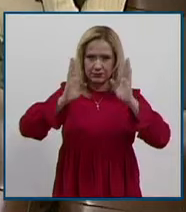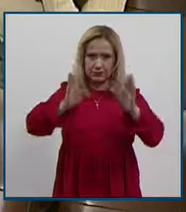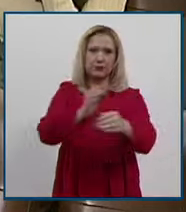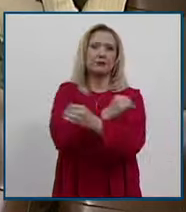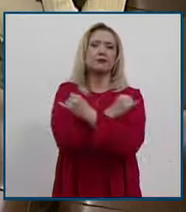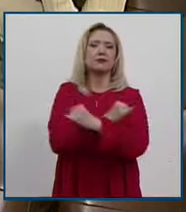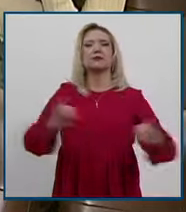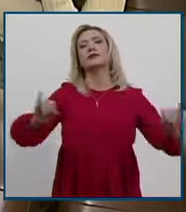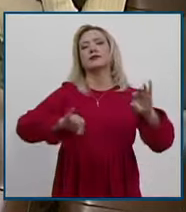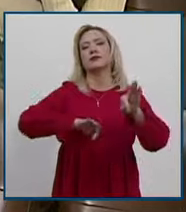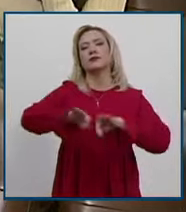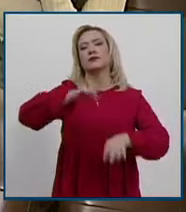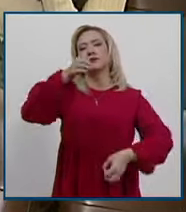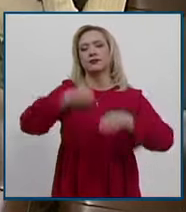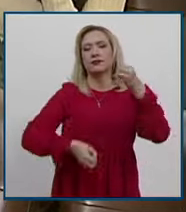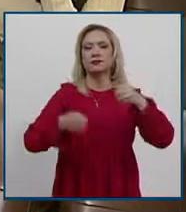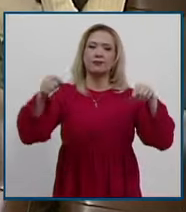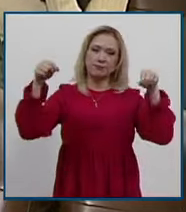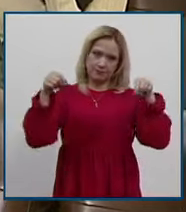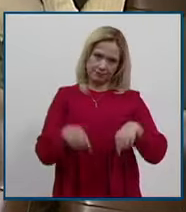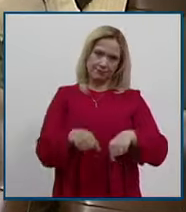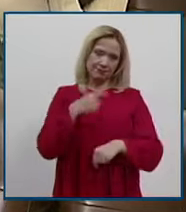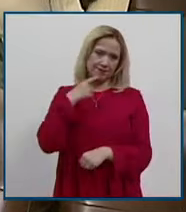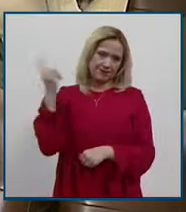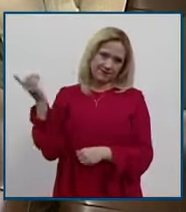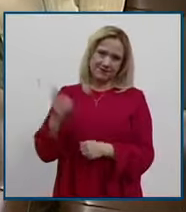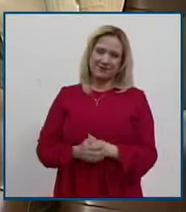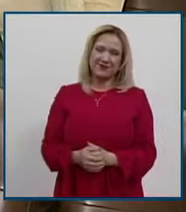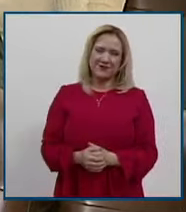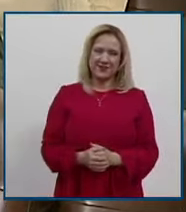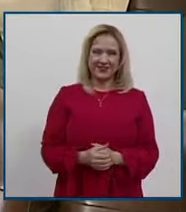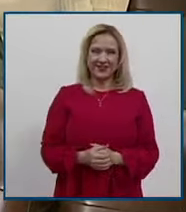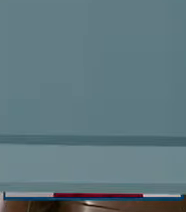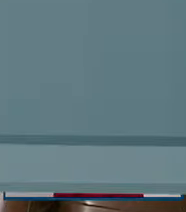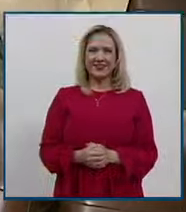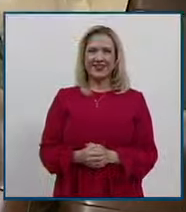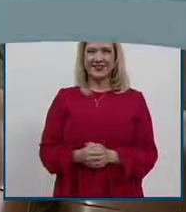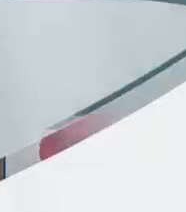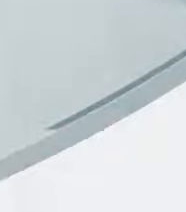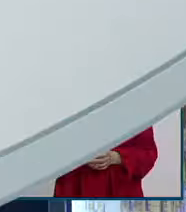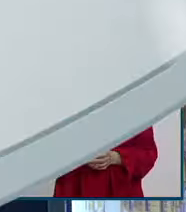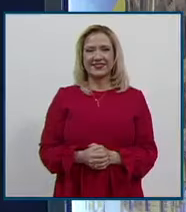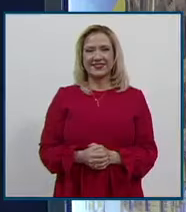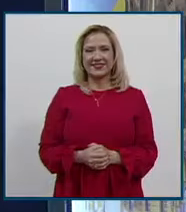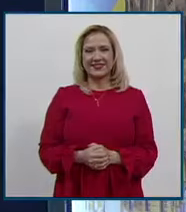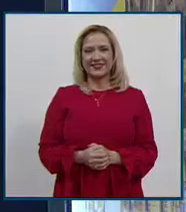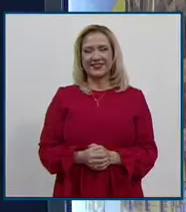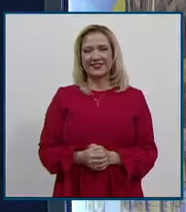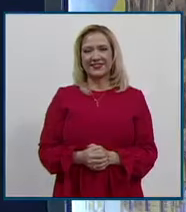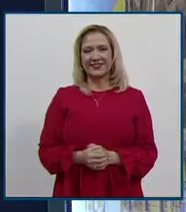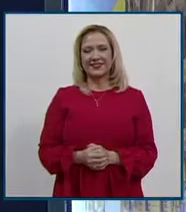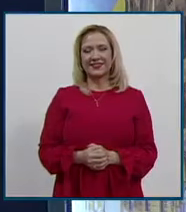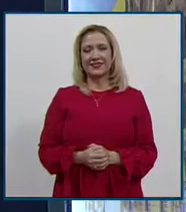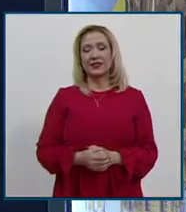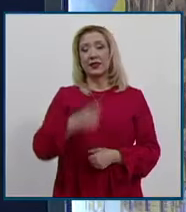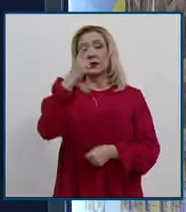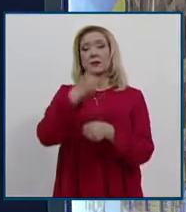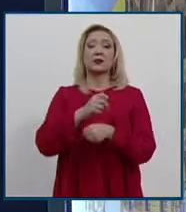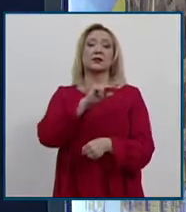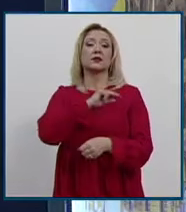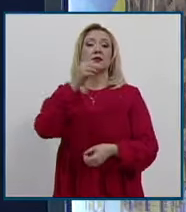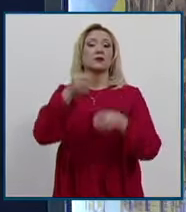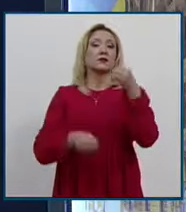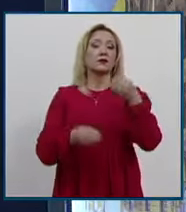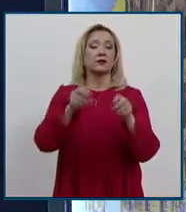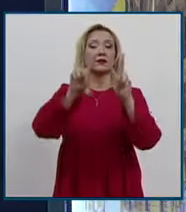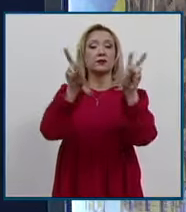para el canal del poder judicial de la federación Juan Carlos González el primer tribunal colegiado